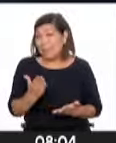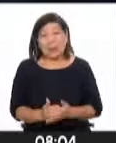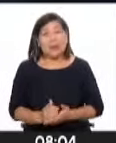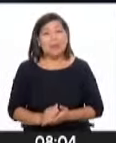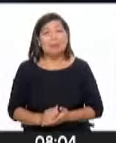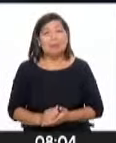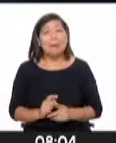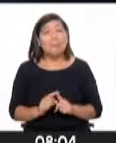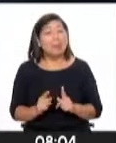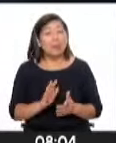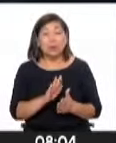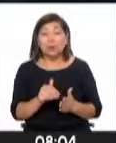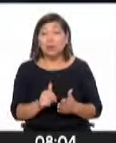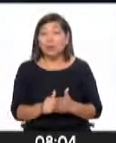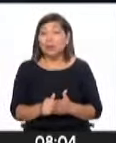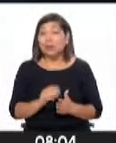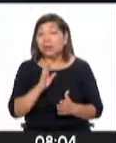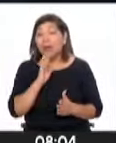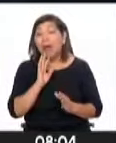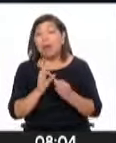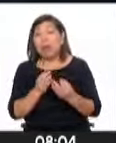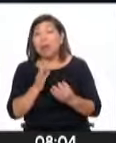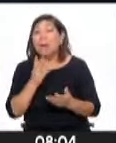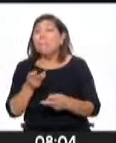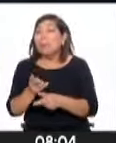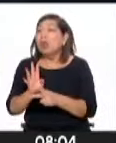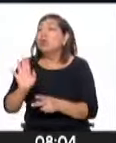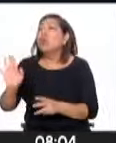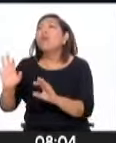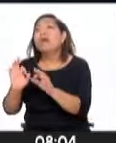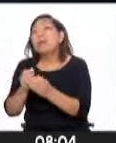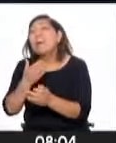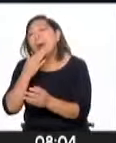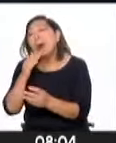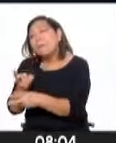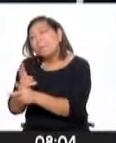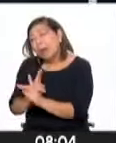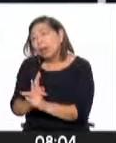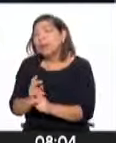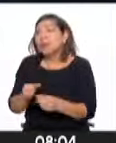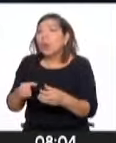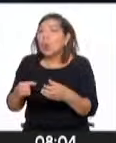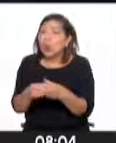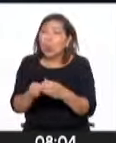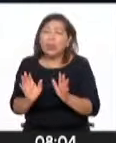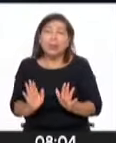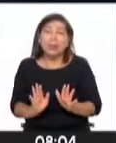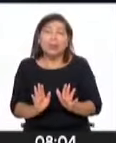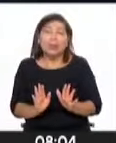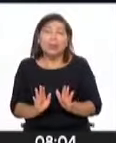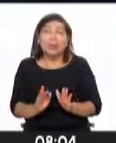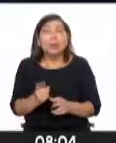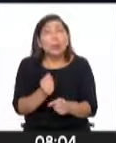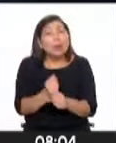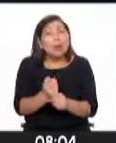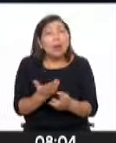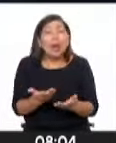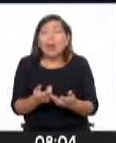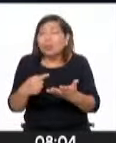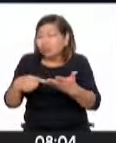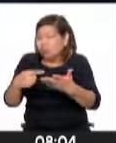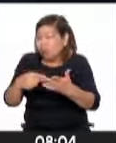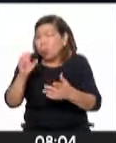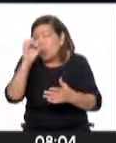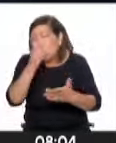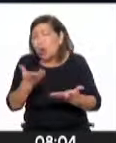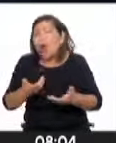Entonces, evitar a toda costa, de repente hablar con la familia para obtener un préstamo, hacer una junta, o sea, hacer una actividad. Hay maneras de financiarse,